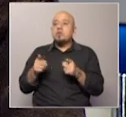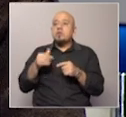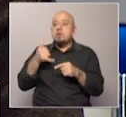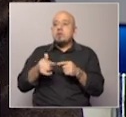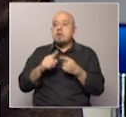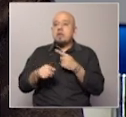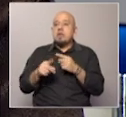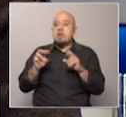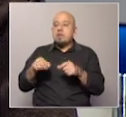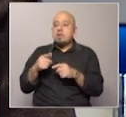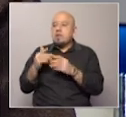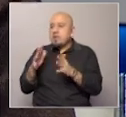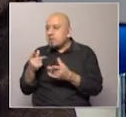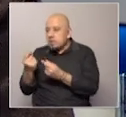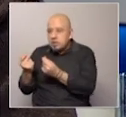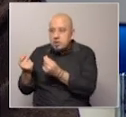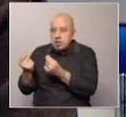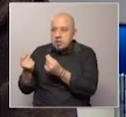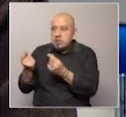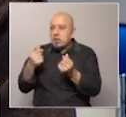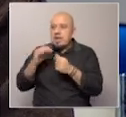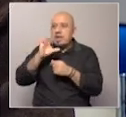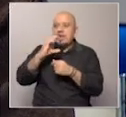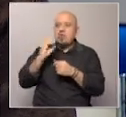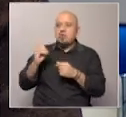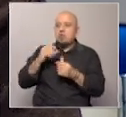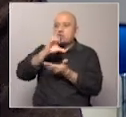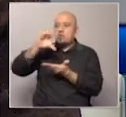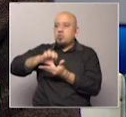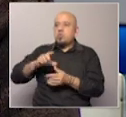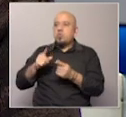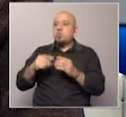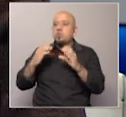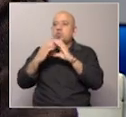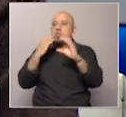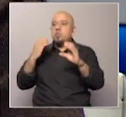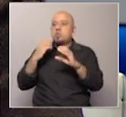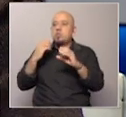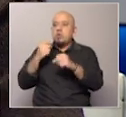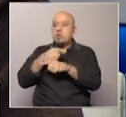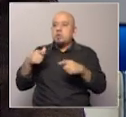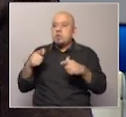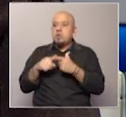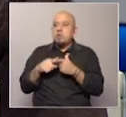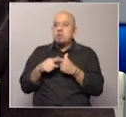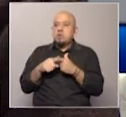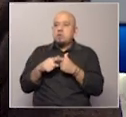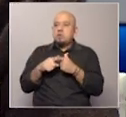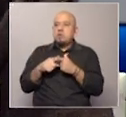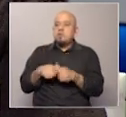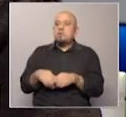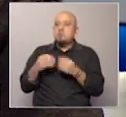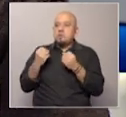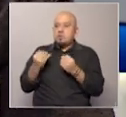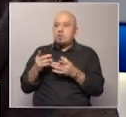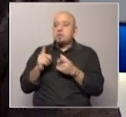sobre lo que se consume ecociudad implica cuestiones como un transporte limpio por eso el doble clic en